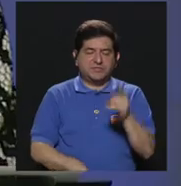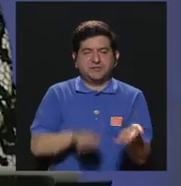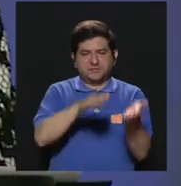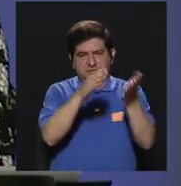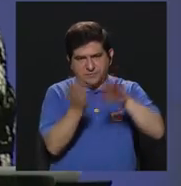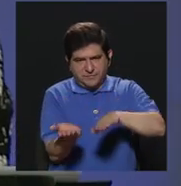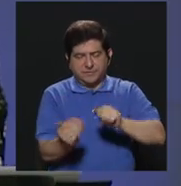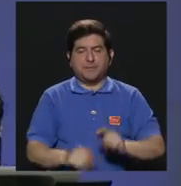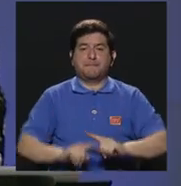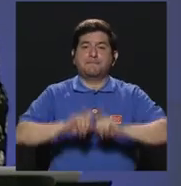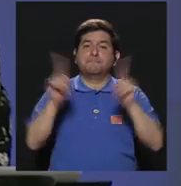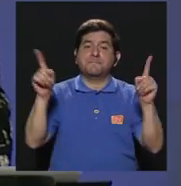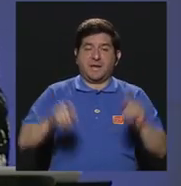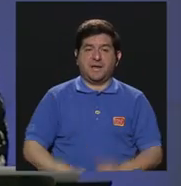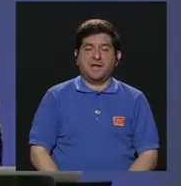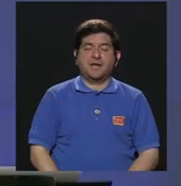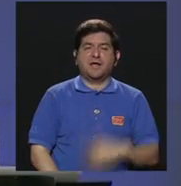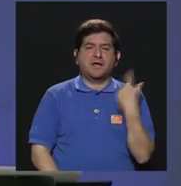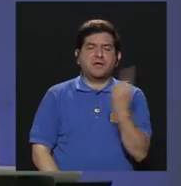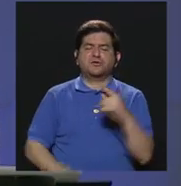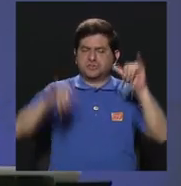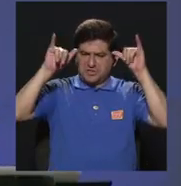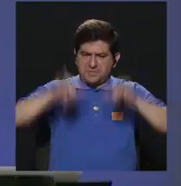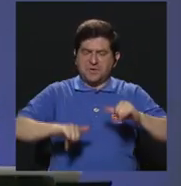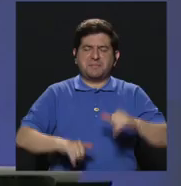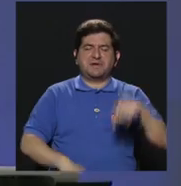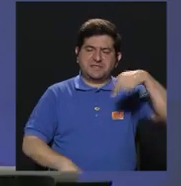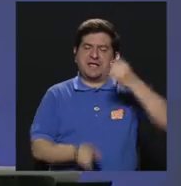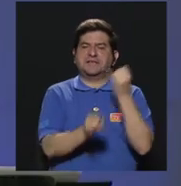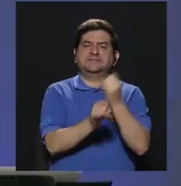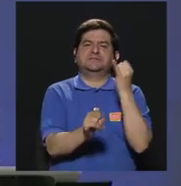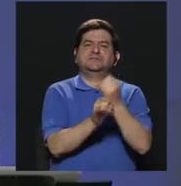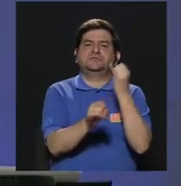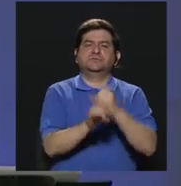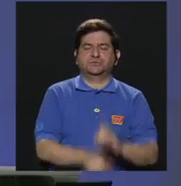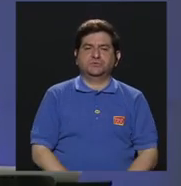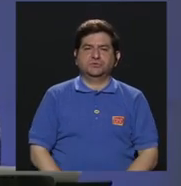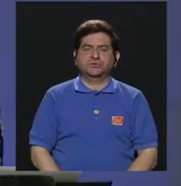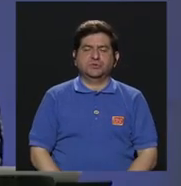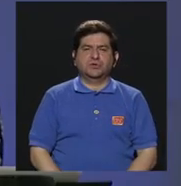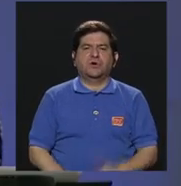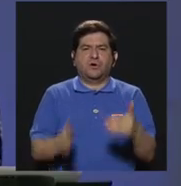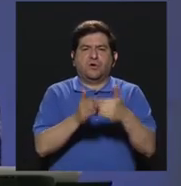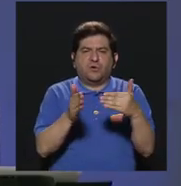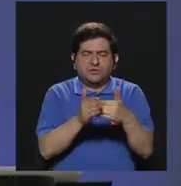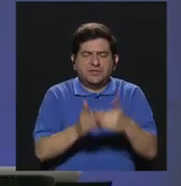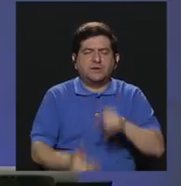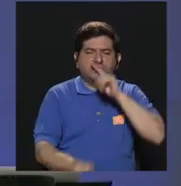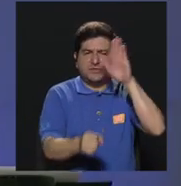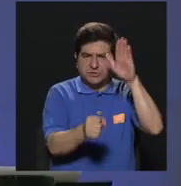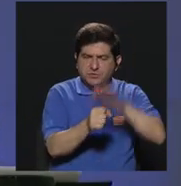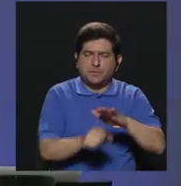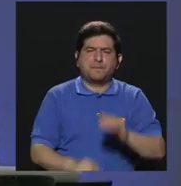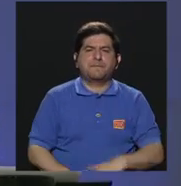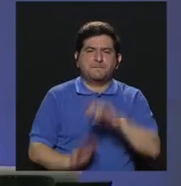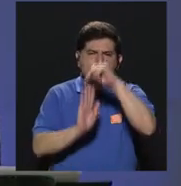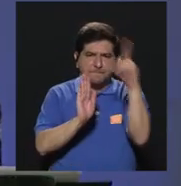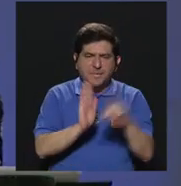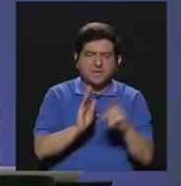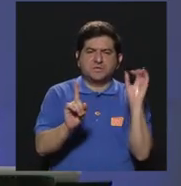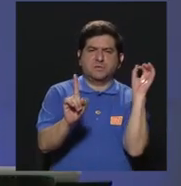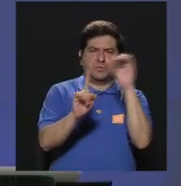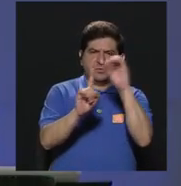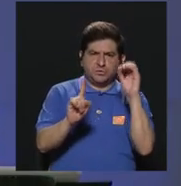física, pero de eterna presencia en nuestra institución para renovar el compromiso con los principios y